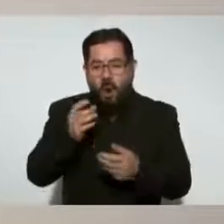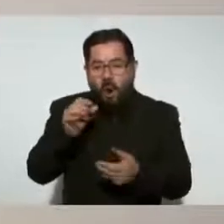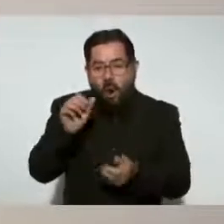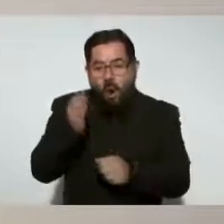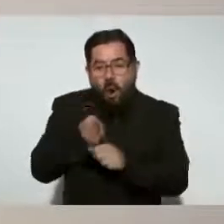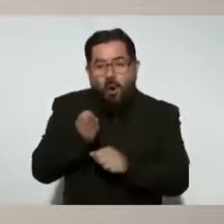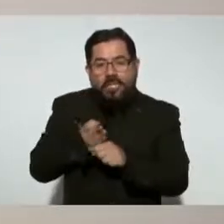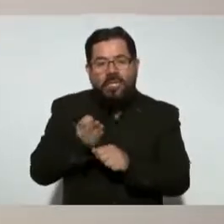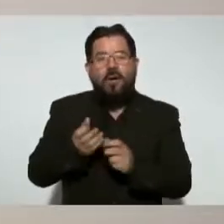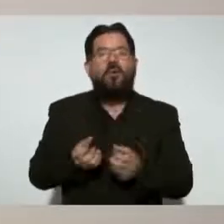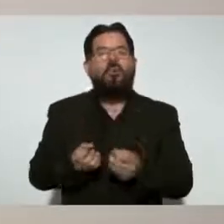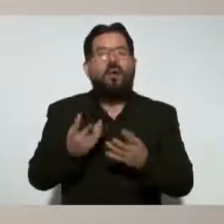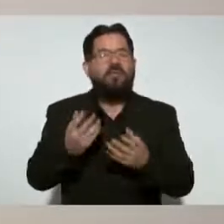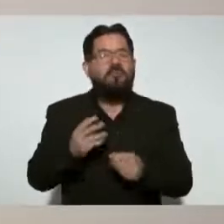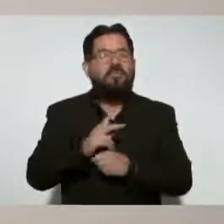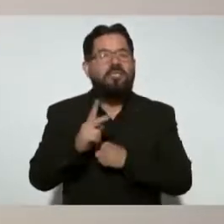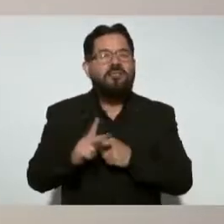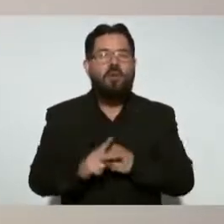80.